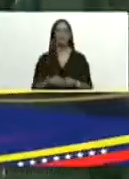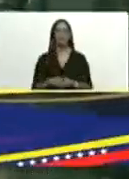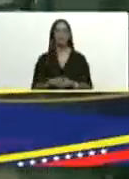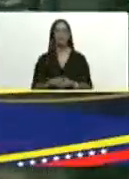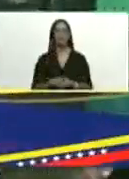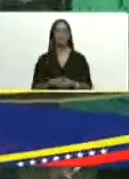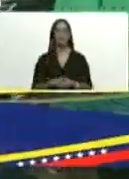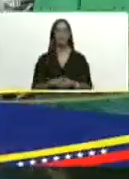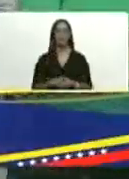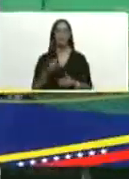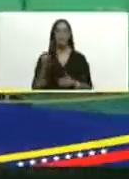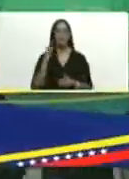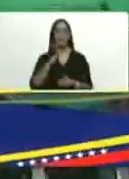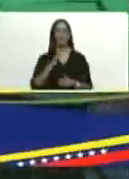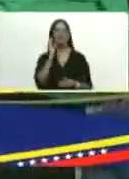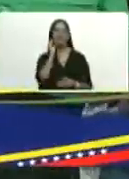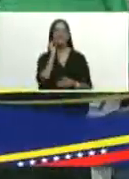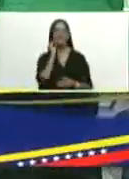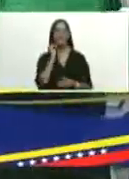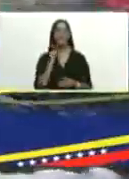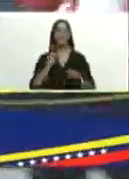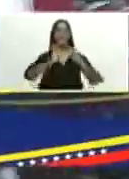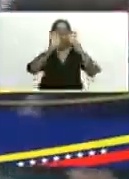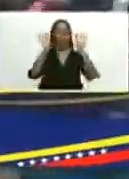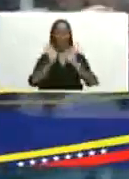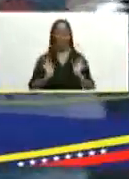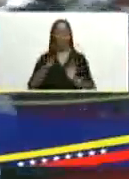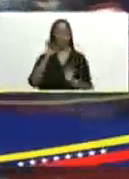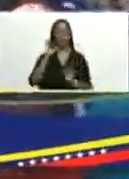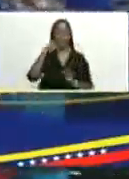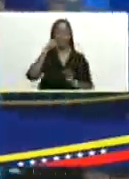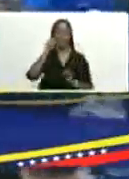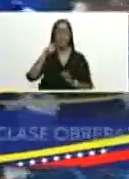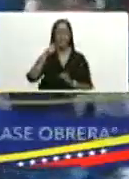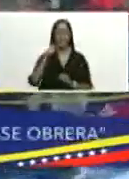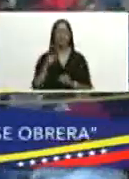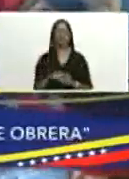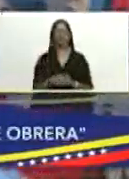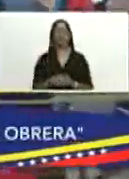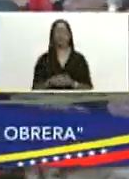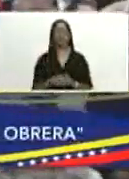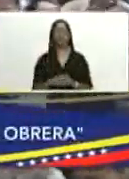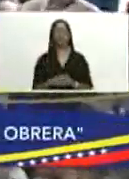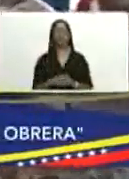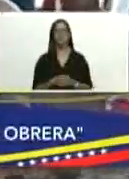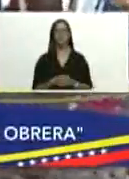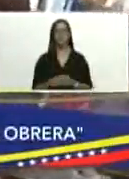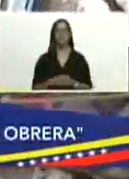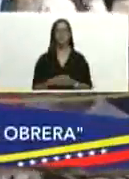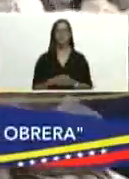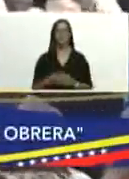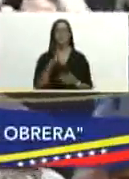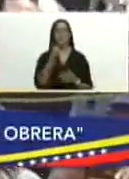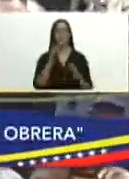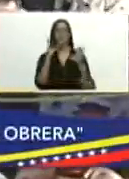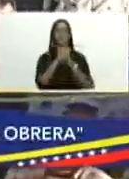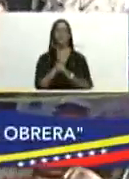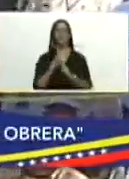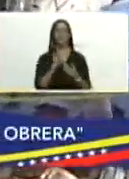Alberto Cómo está la experiencia del modelo de los cptensidor adelante por favor Bueno buenas noches presidente